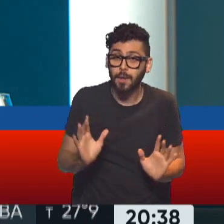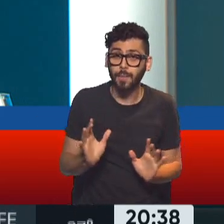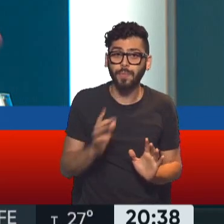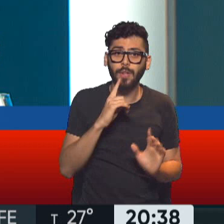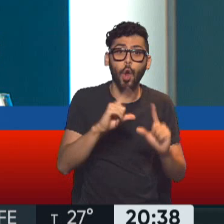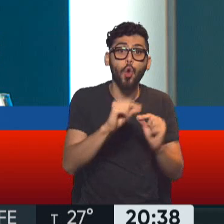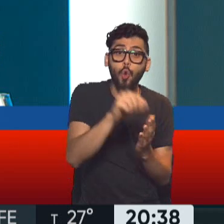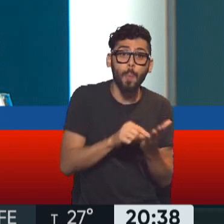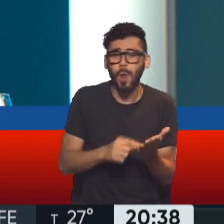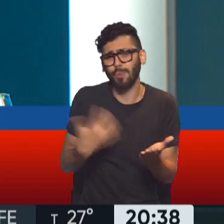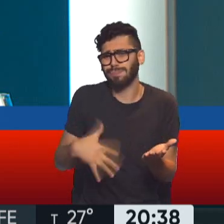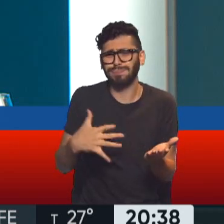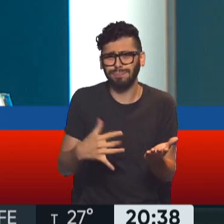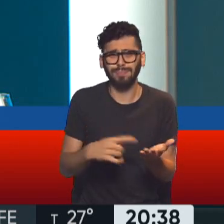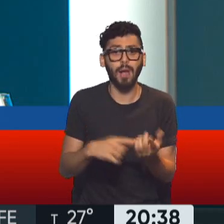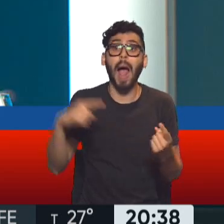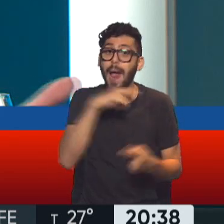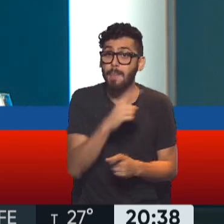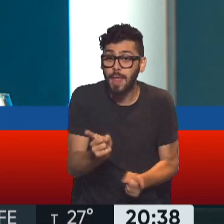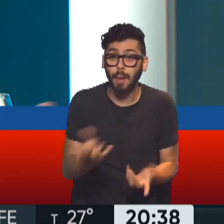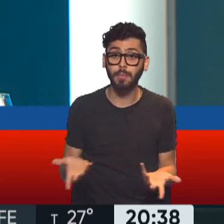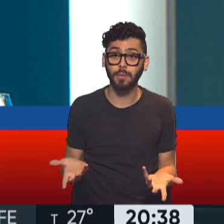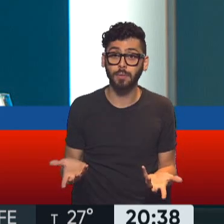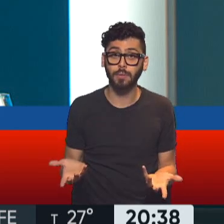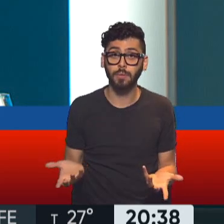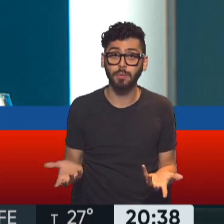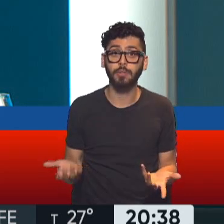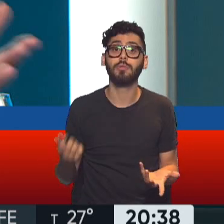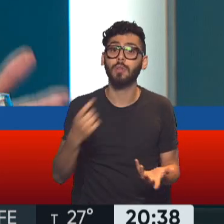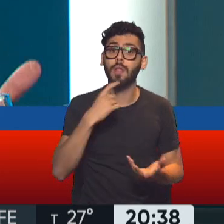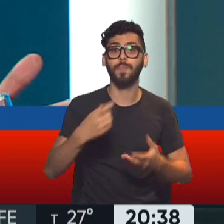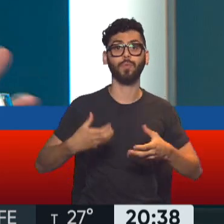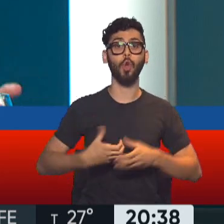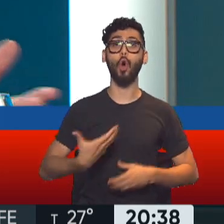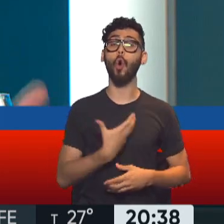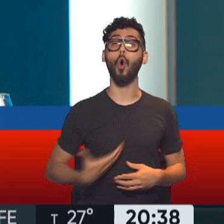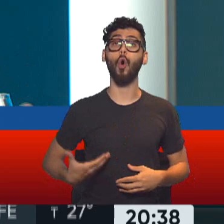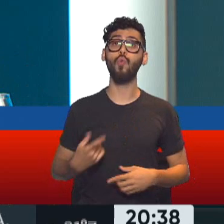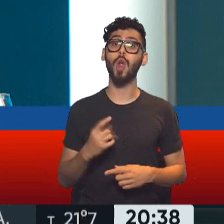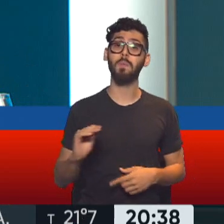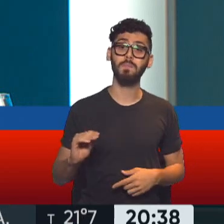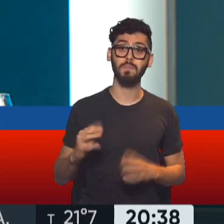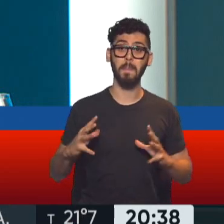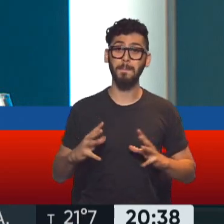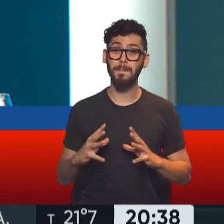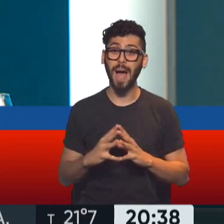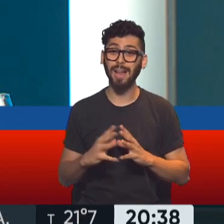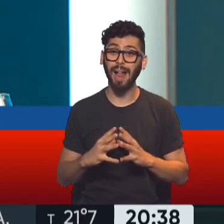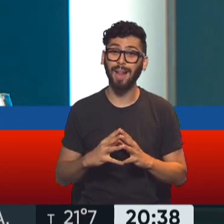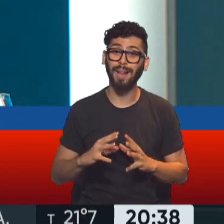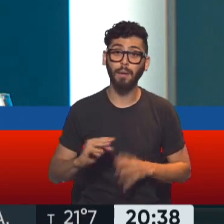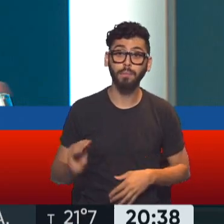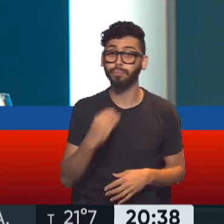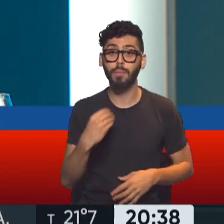cifras escalofriantes. Pasó en Alemania. Es decir, ¿por qué pierde la coalición de gobierno de Angela Merkel? Pasó en